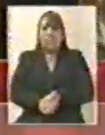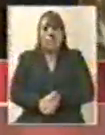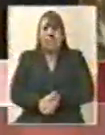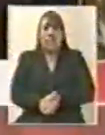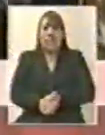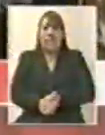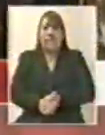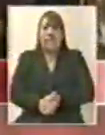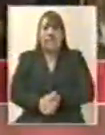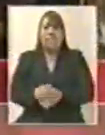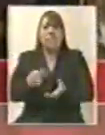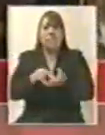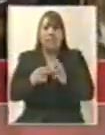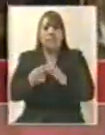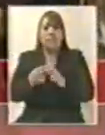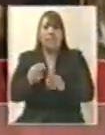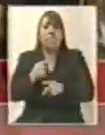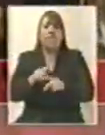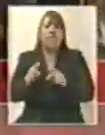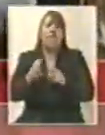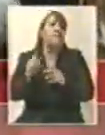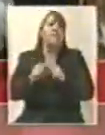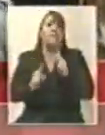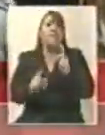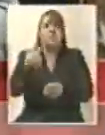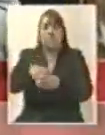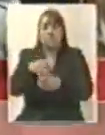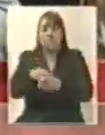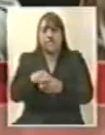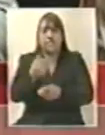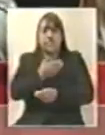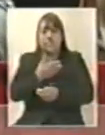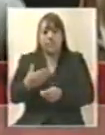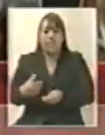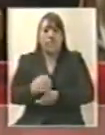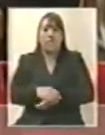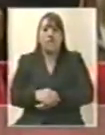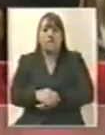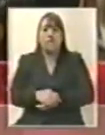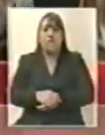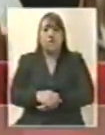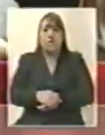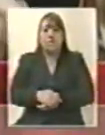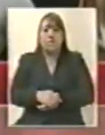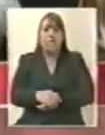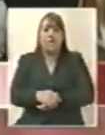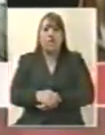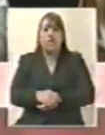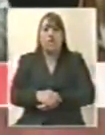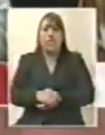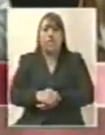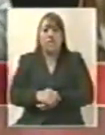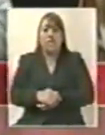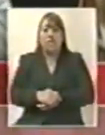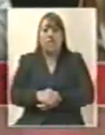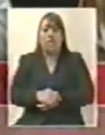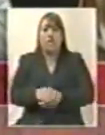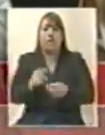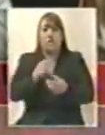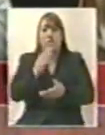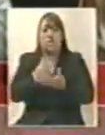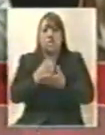candidato presidencial, pero todos alrededor del lema blanco, alrededor del lema colorado, y después del Frente